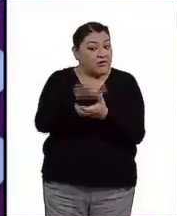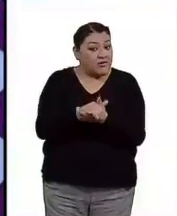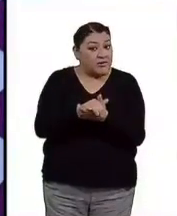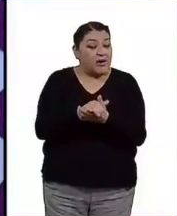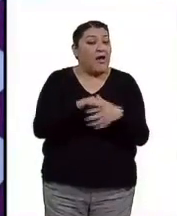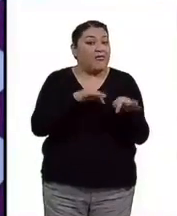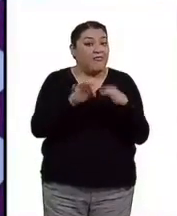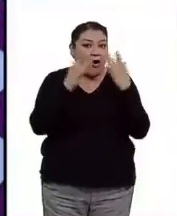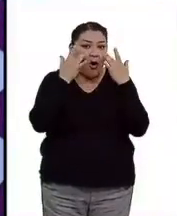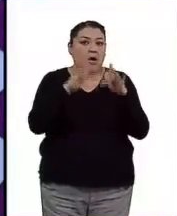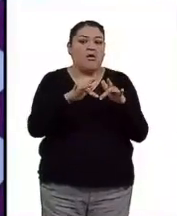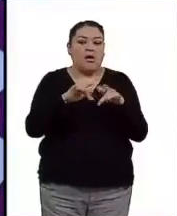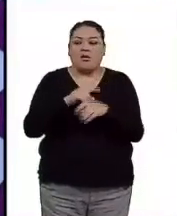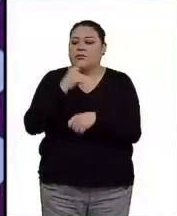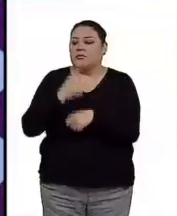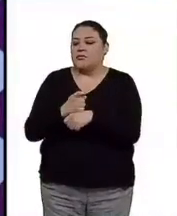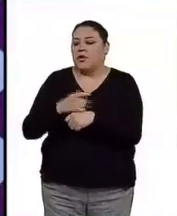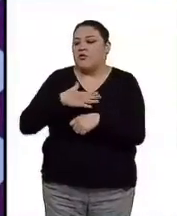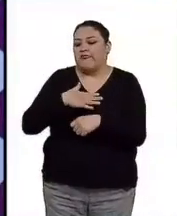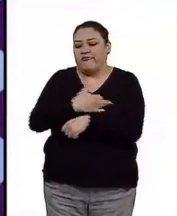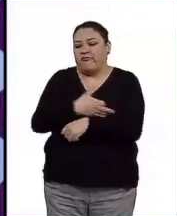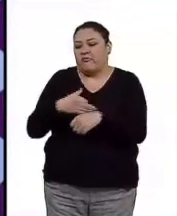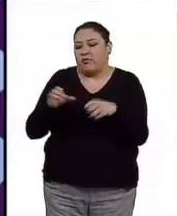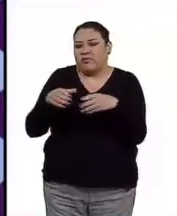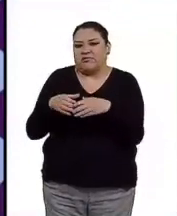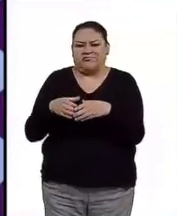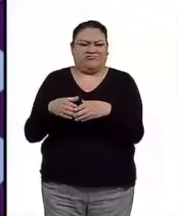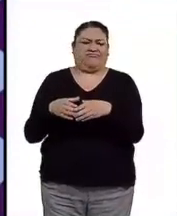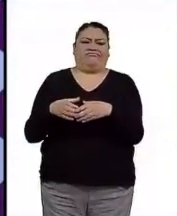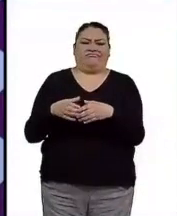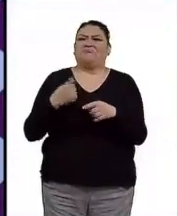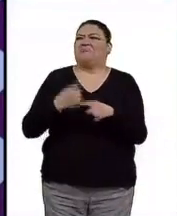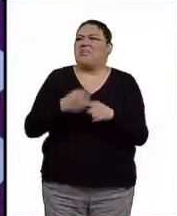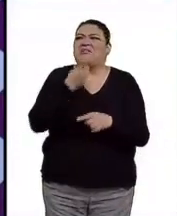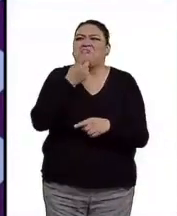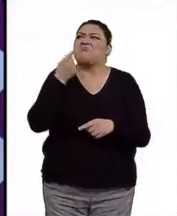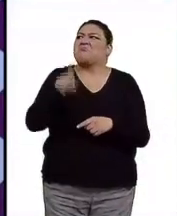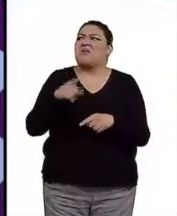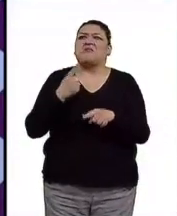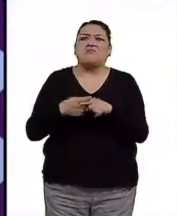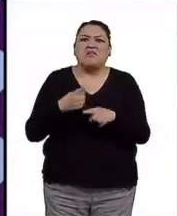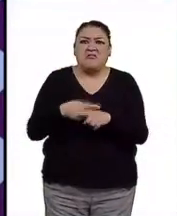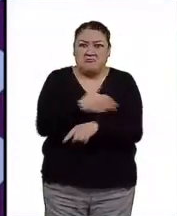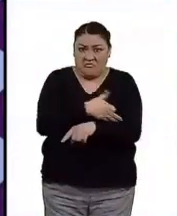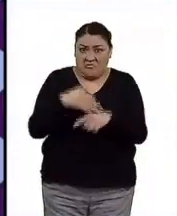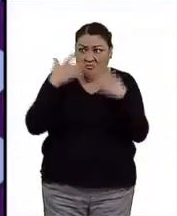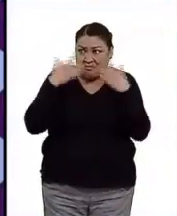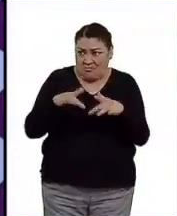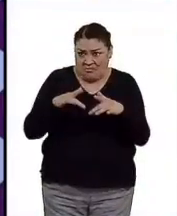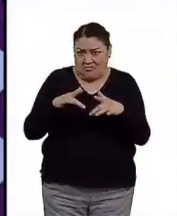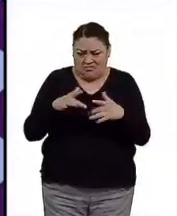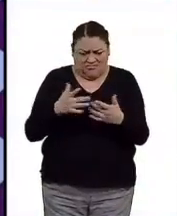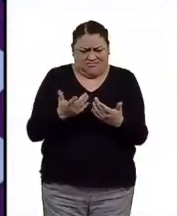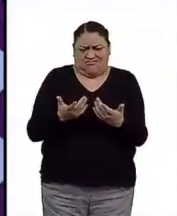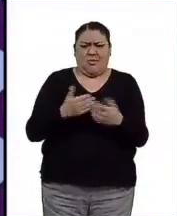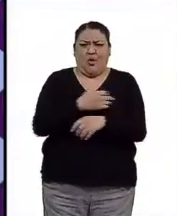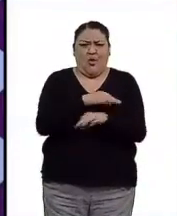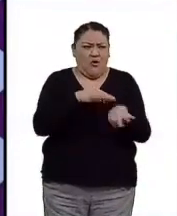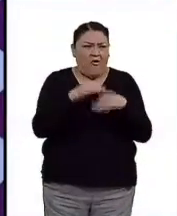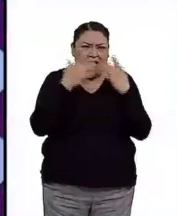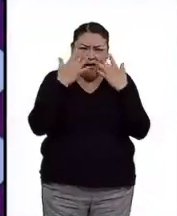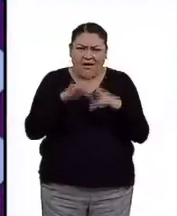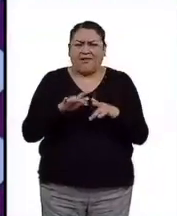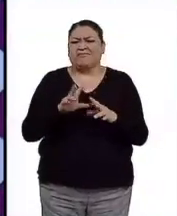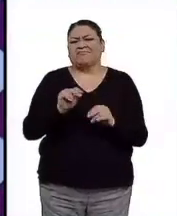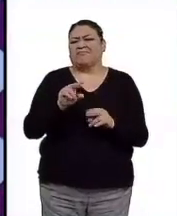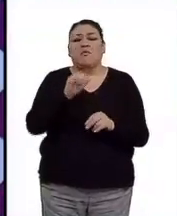qué? Porque la familia es primero, ¿no? Socialmente se nos impone que la familia es primero, entonces te va a renunciar al trabajo. Entonces, ¿sabes qué? Mejor contrata a un